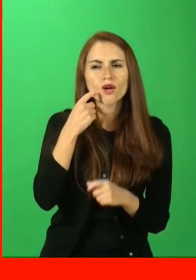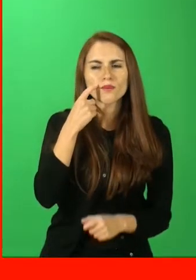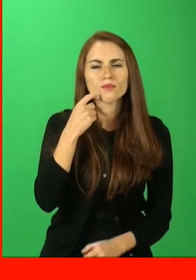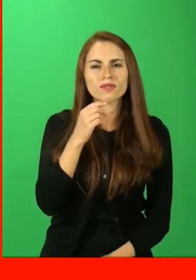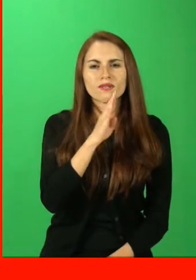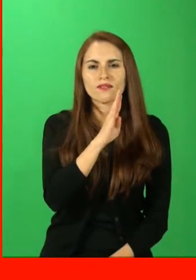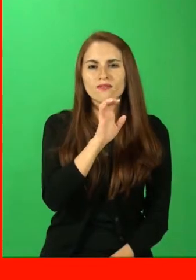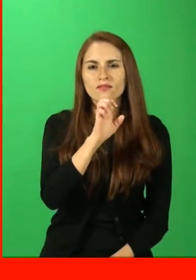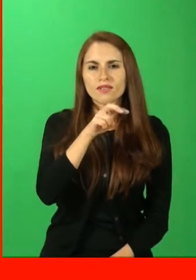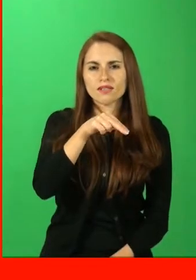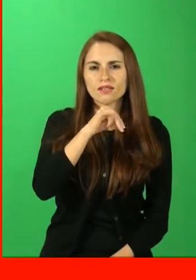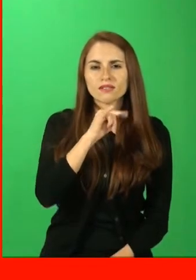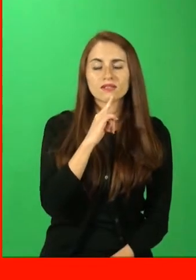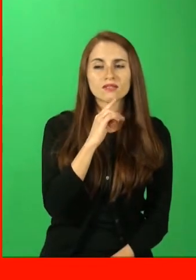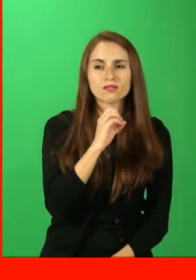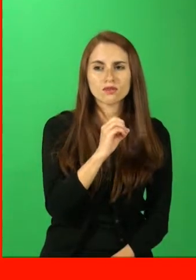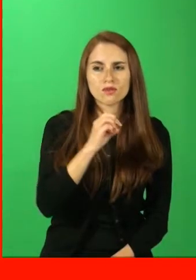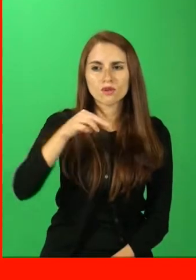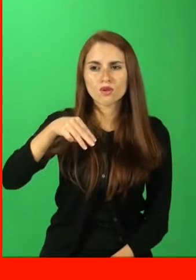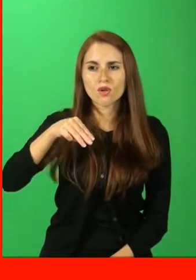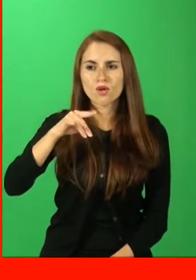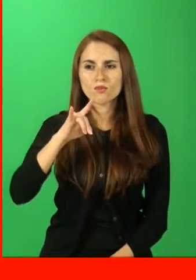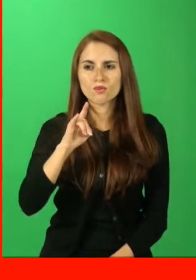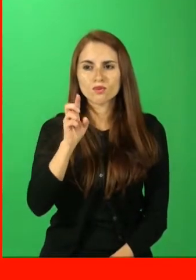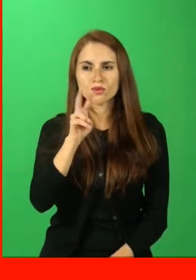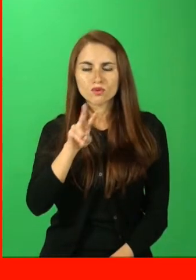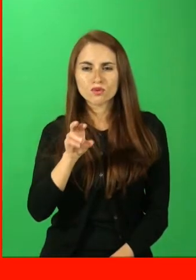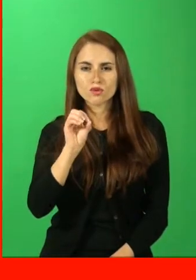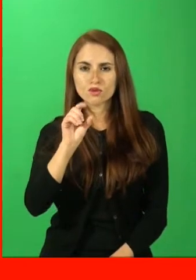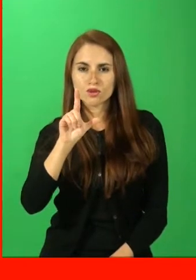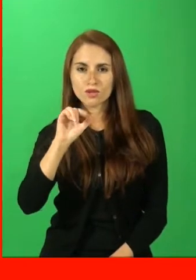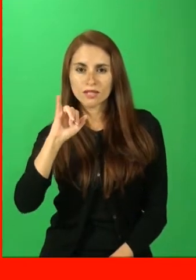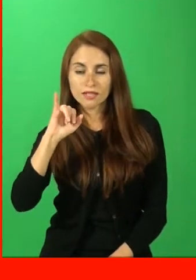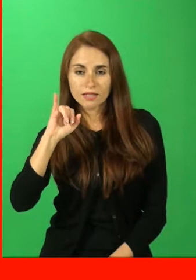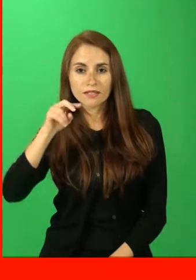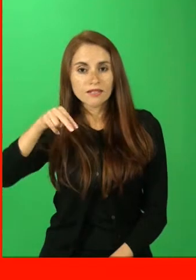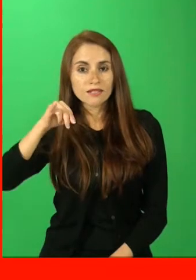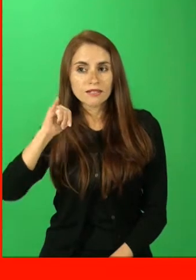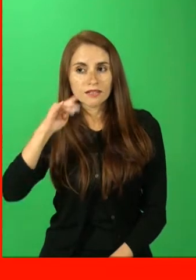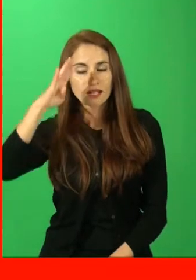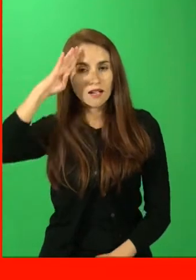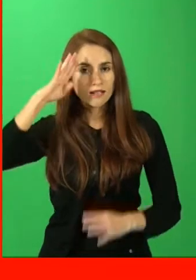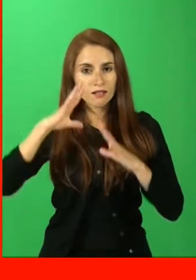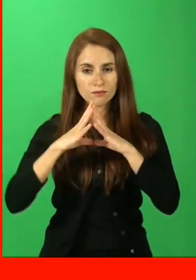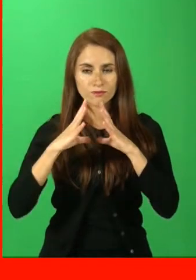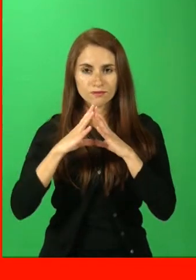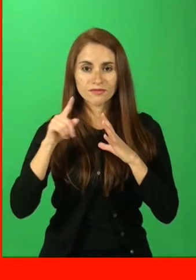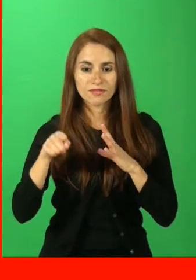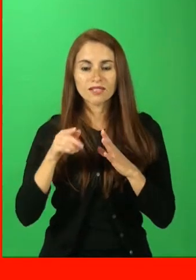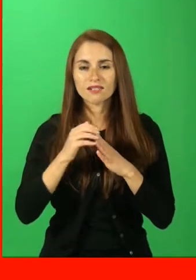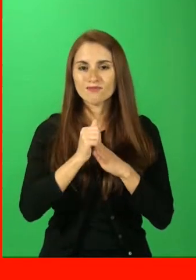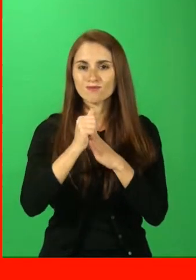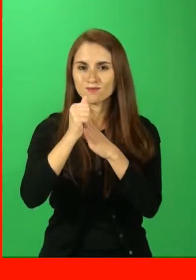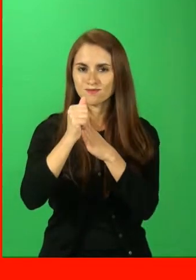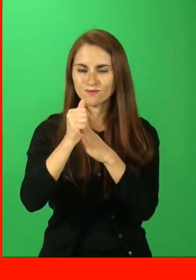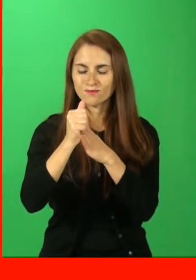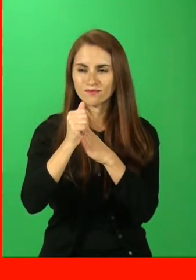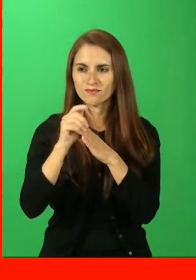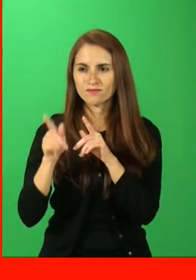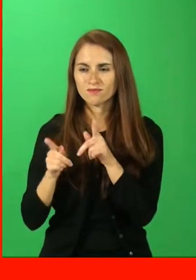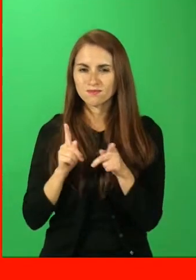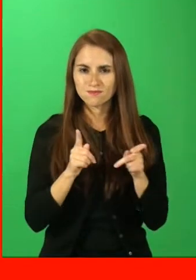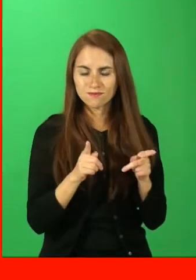Benito Mussolini, un militar que va a ser el dirigente máximo de esta Italia,